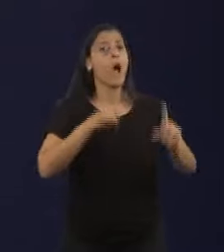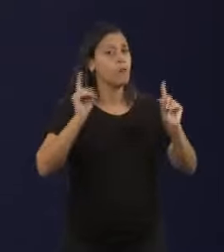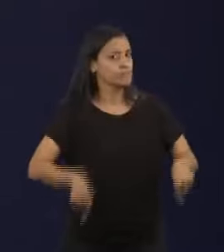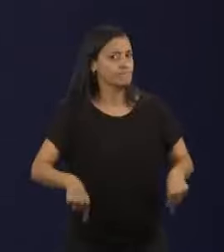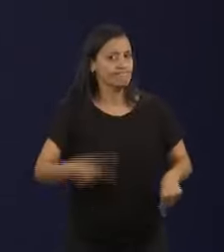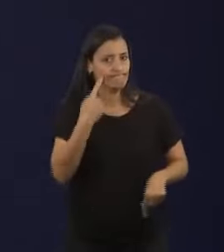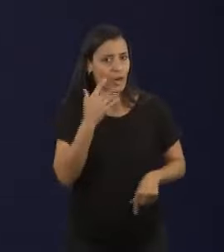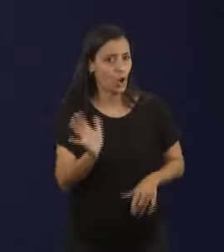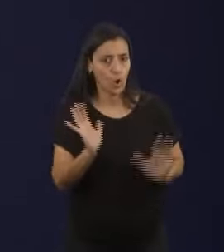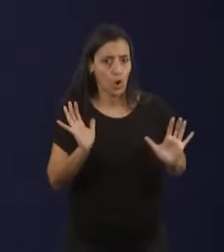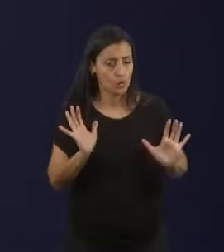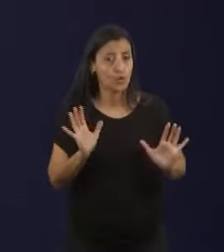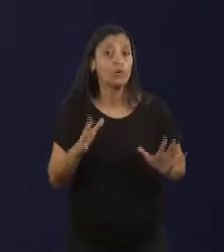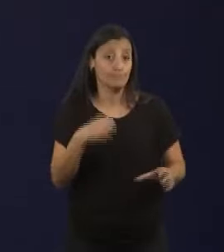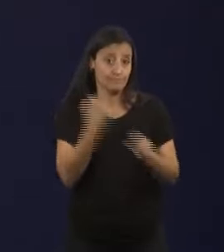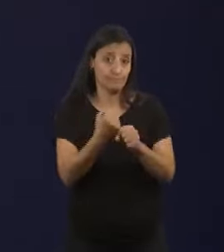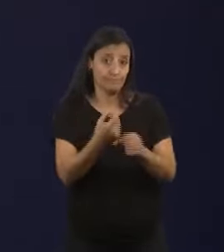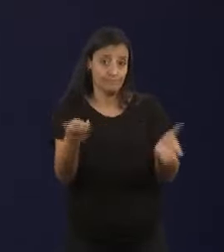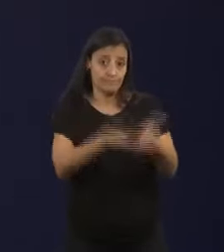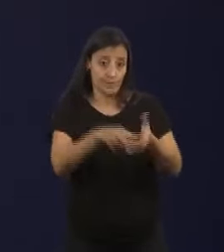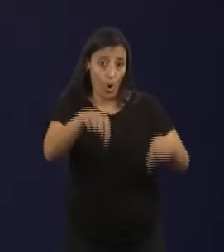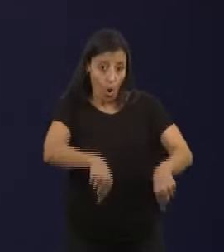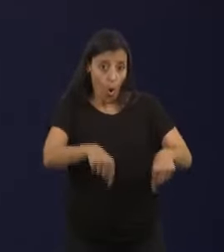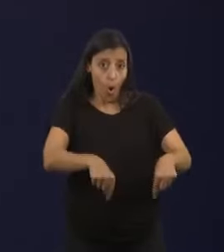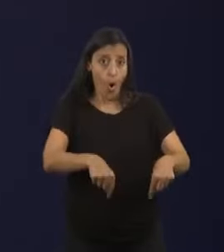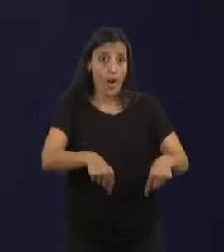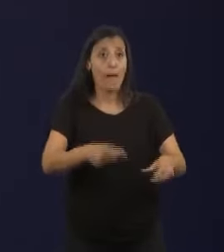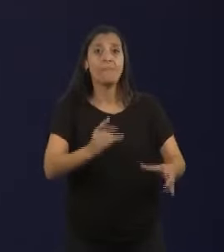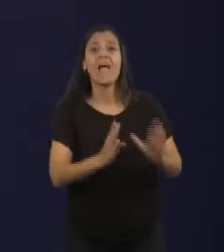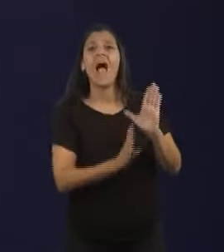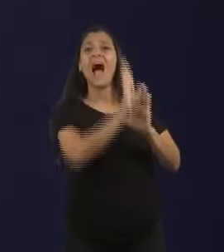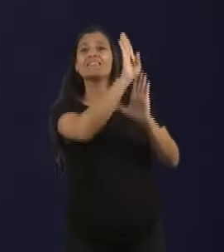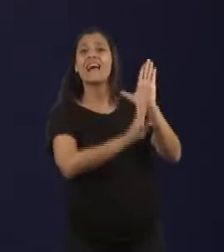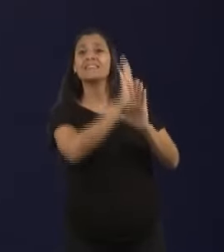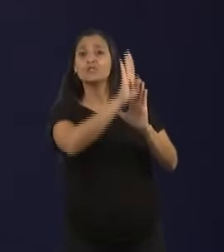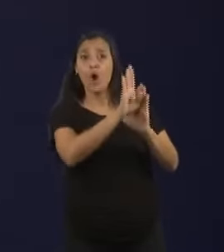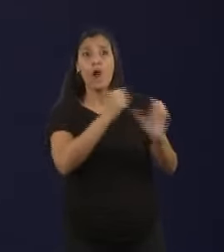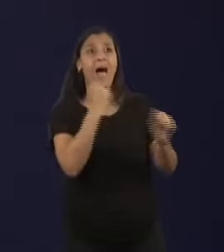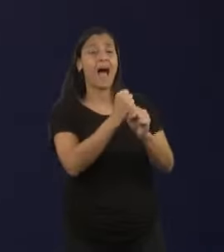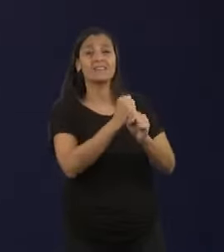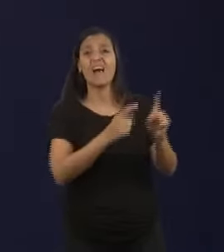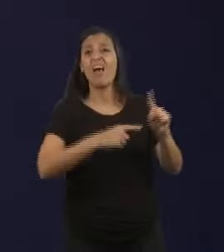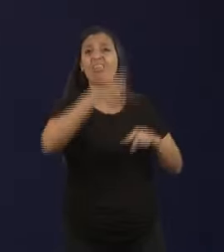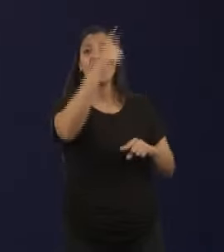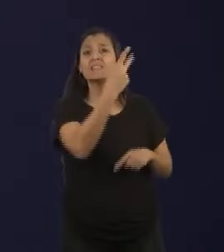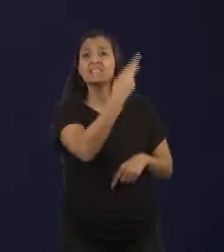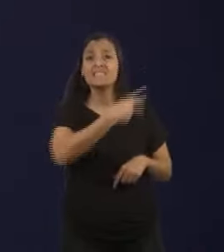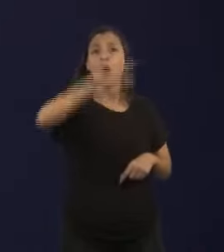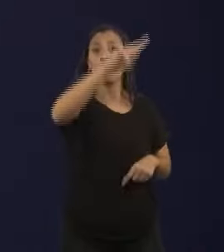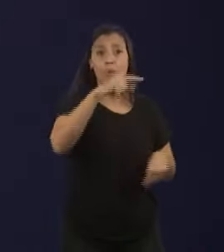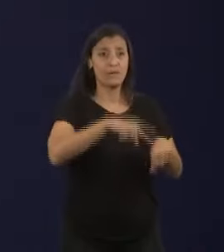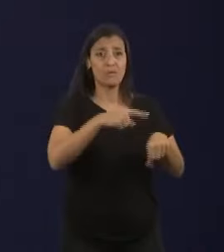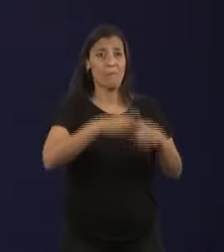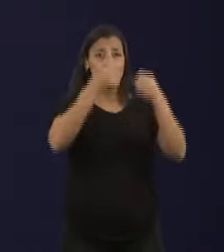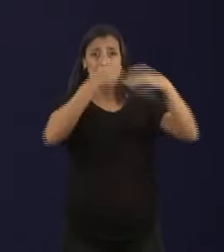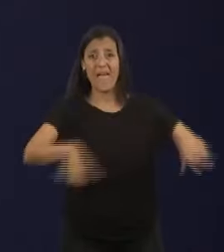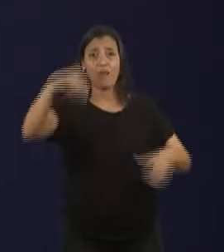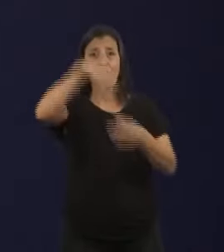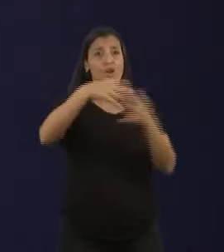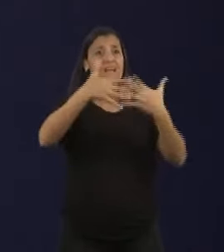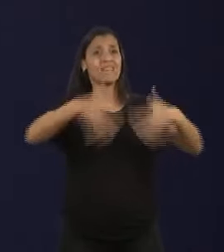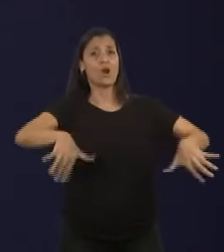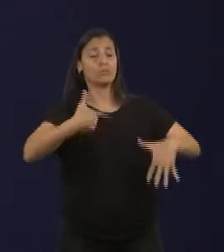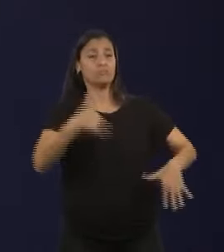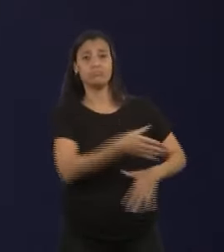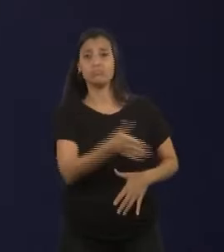te repito todavía me todavía no logro que el ascensor llegue derecho al segundo Cuando vengo a la conferencia Imagínate que no me sé de memoria